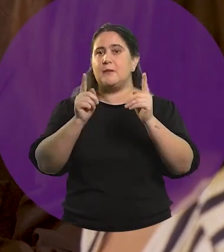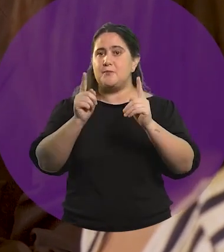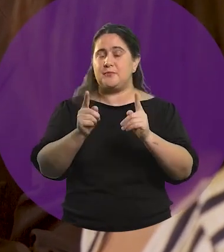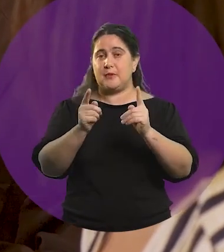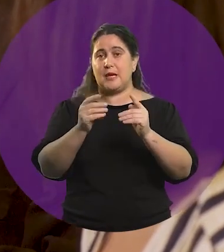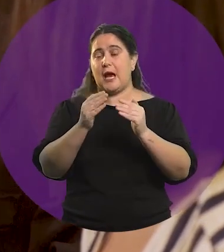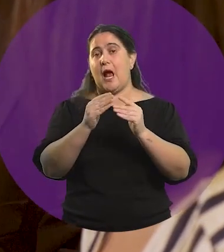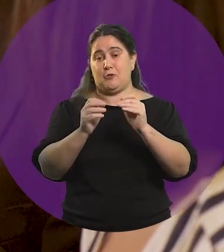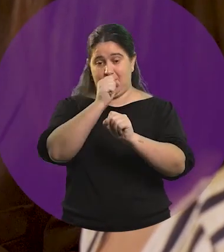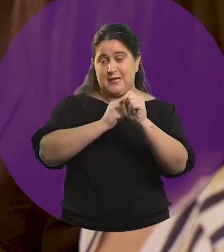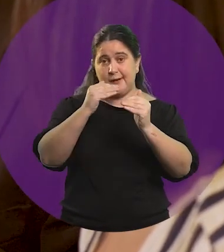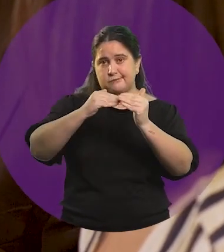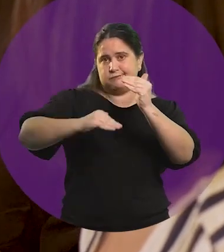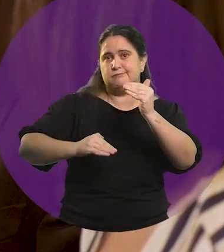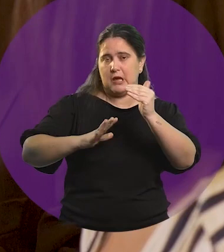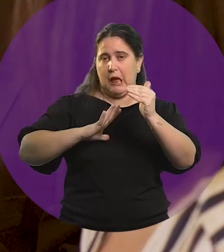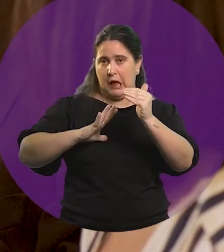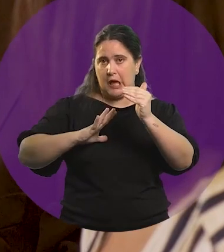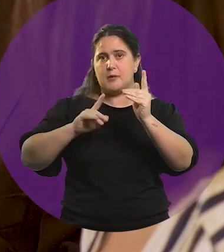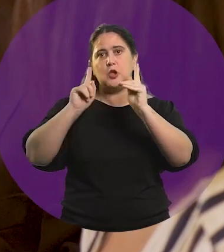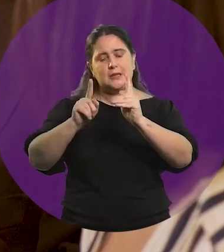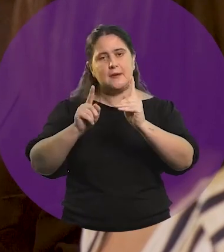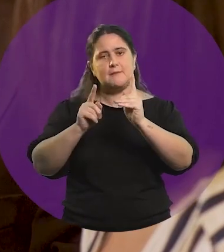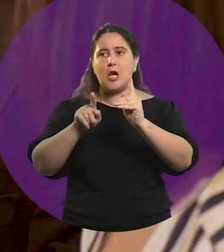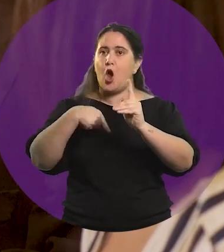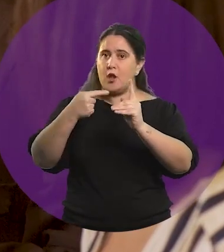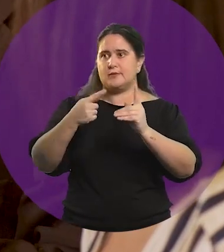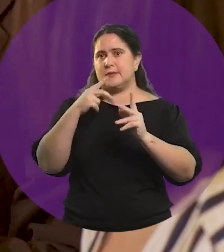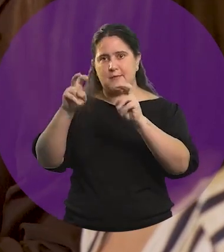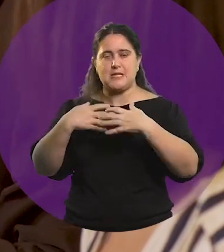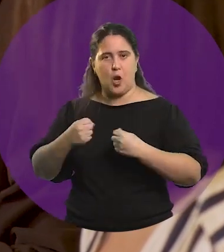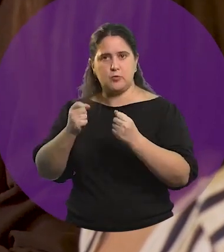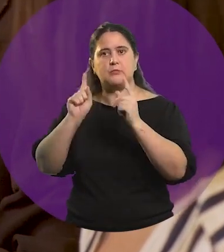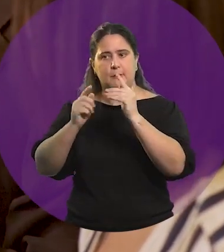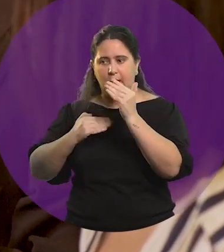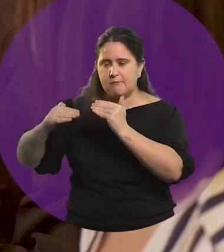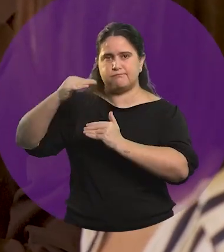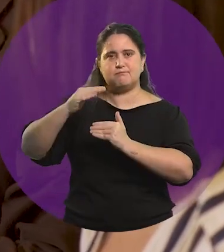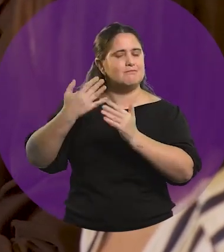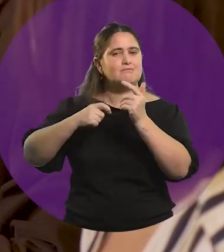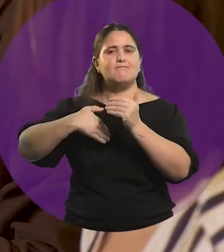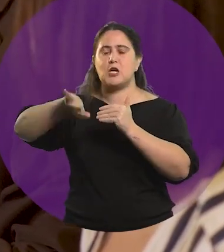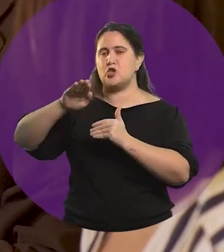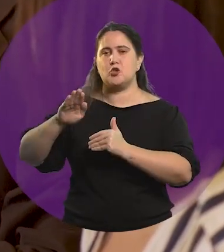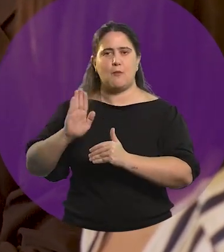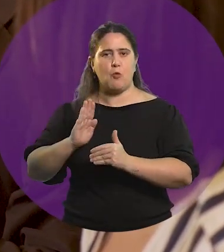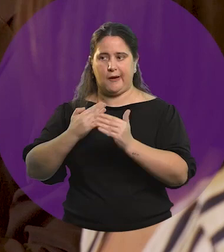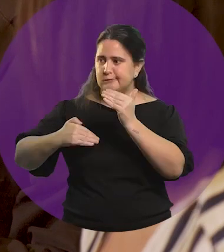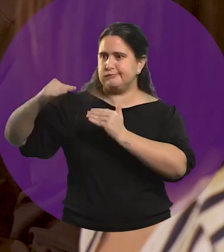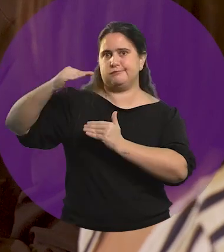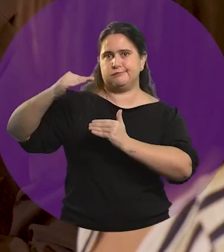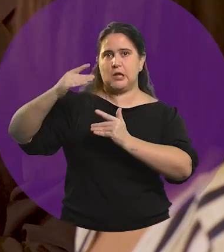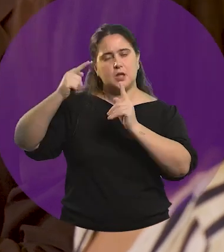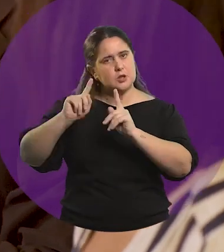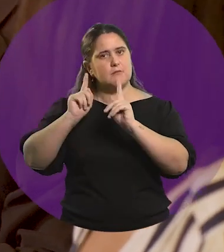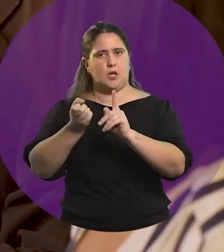así como tenemos brecha en las ingenierías, estamos observando brechas en salud, donde ahora son mayoría mujeres. Y esto nos dice